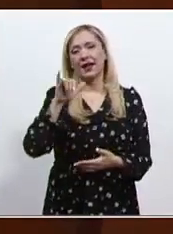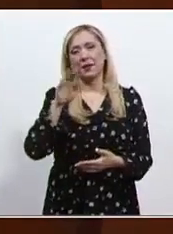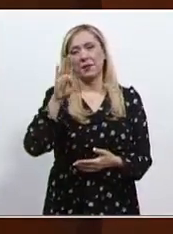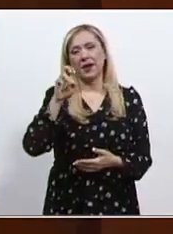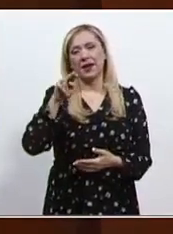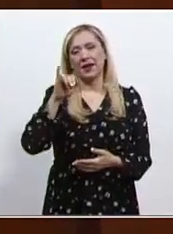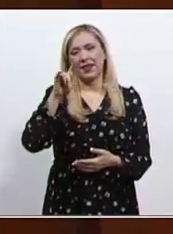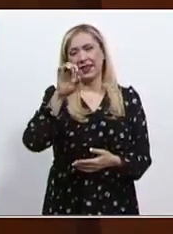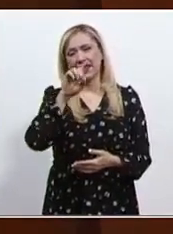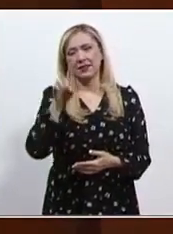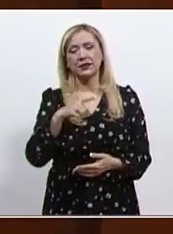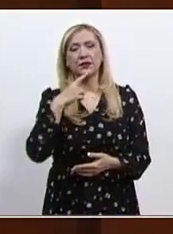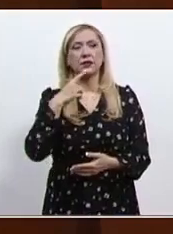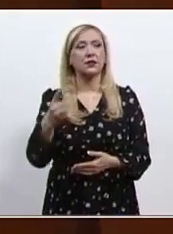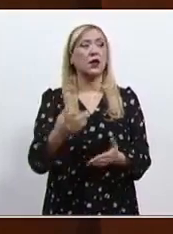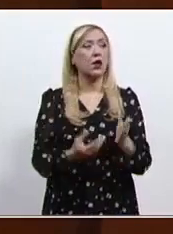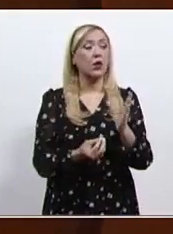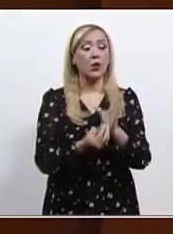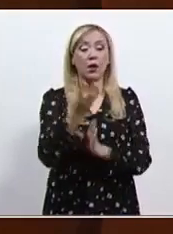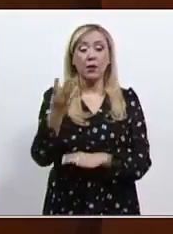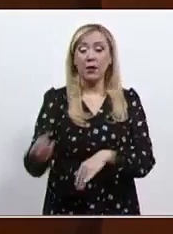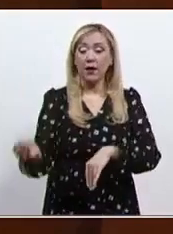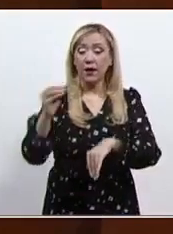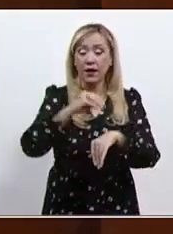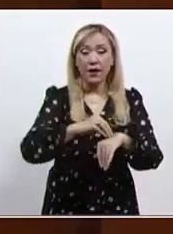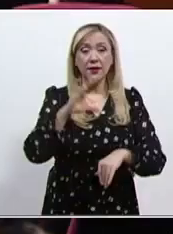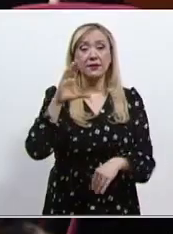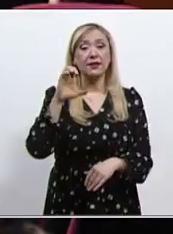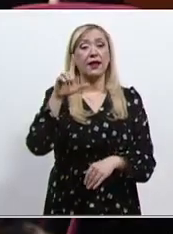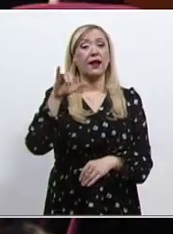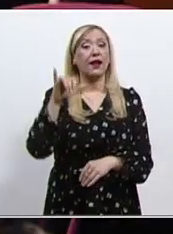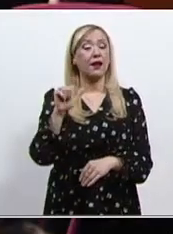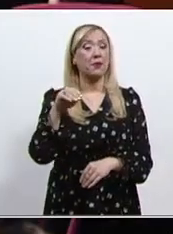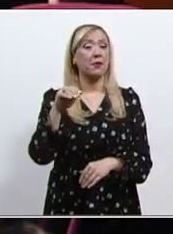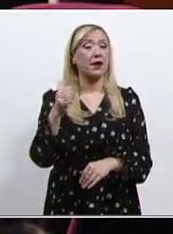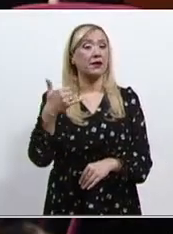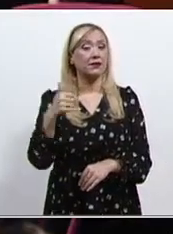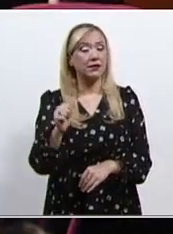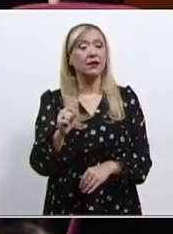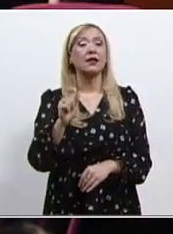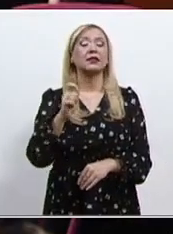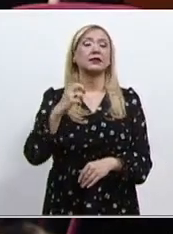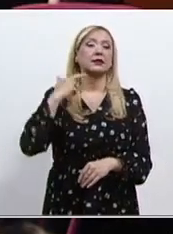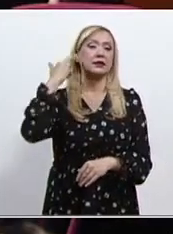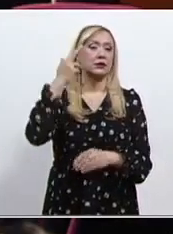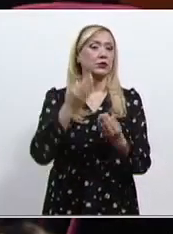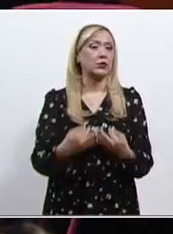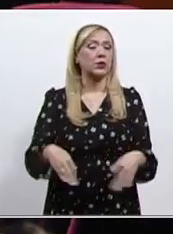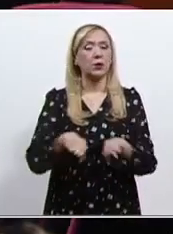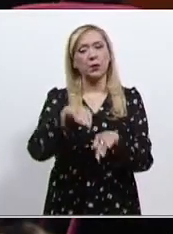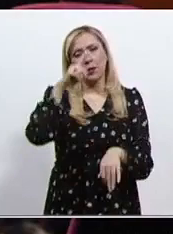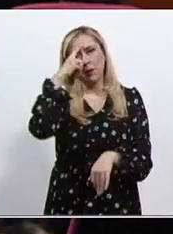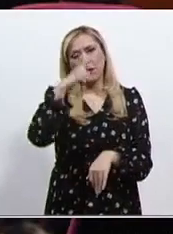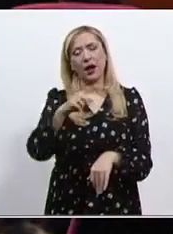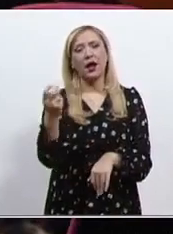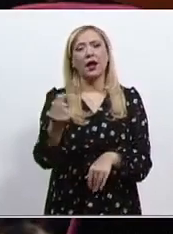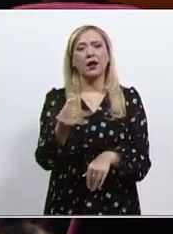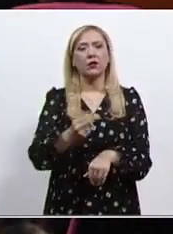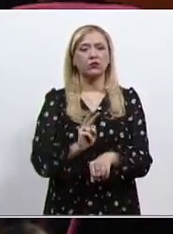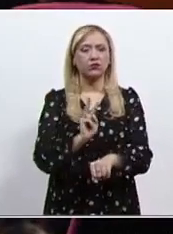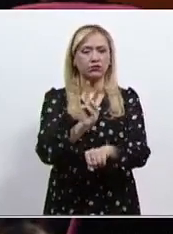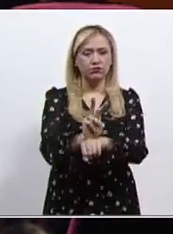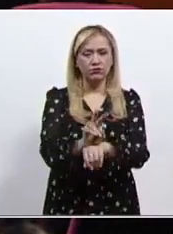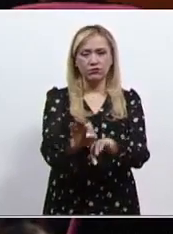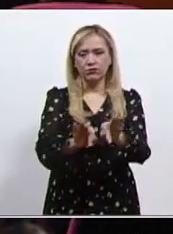destacó que la incorporación de la consejera Maya García es clave para contribuir a garantizar la